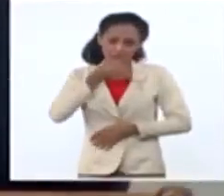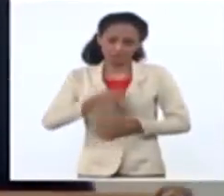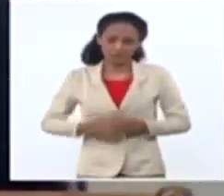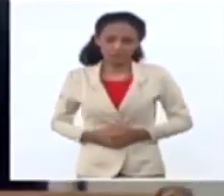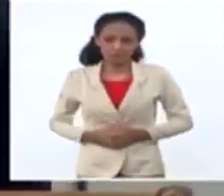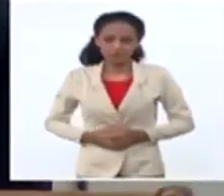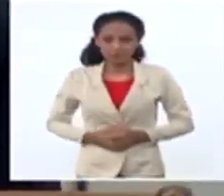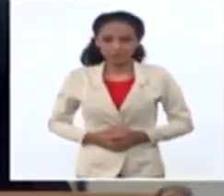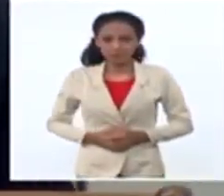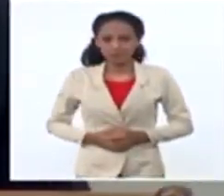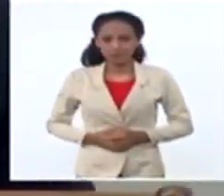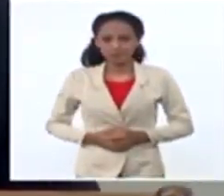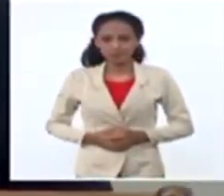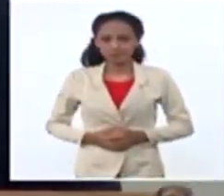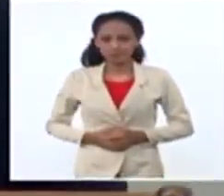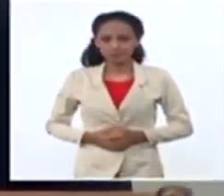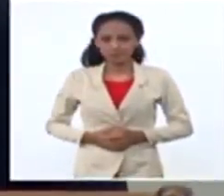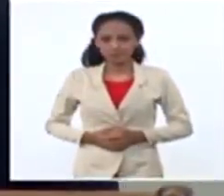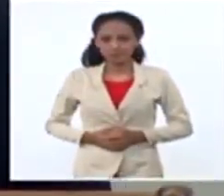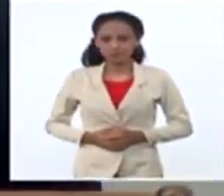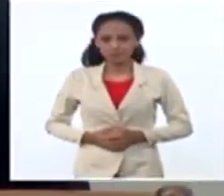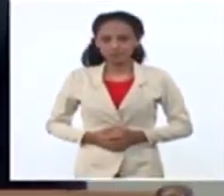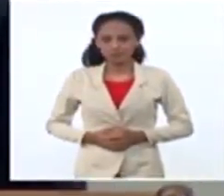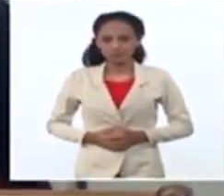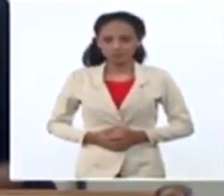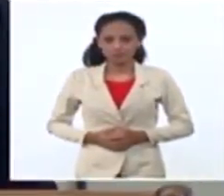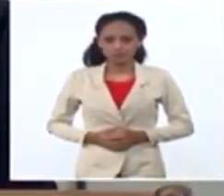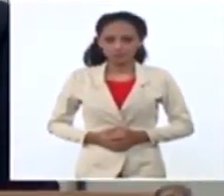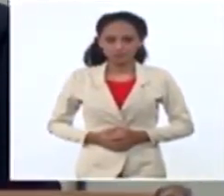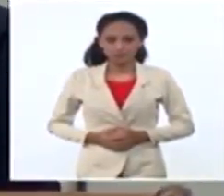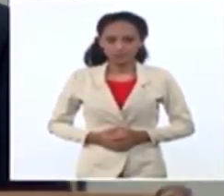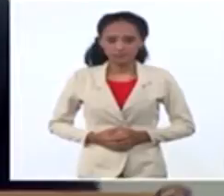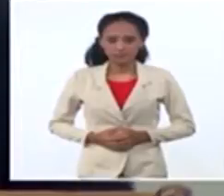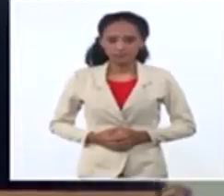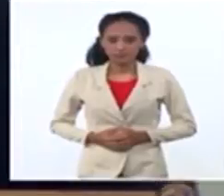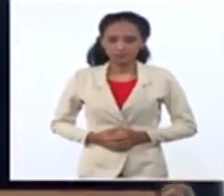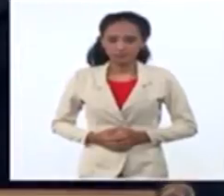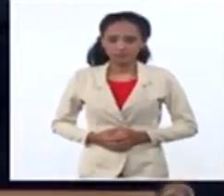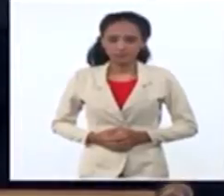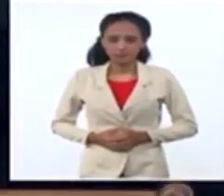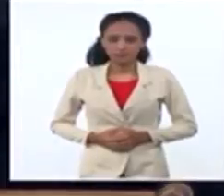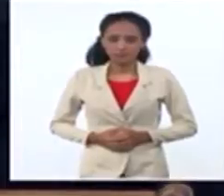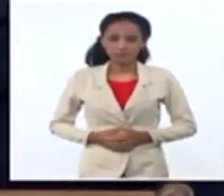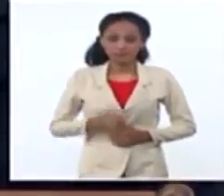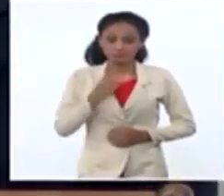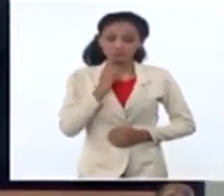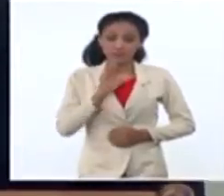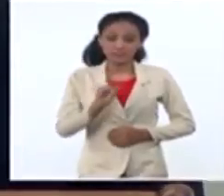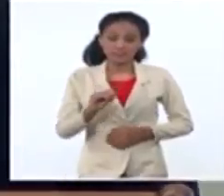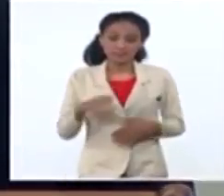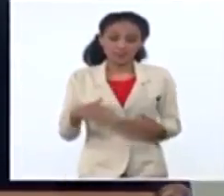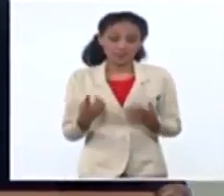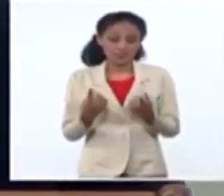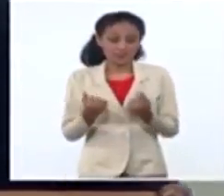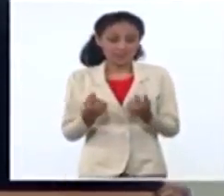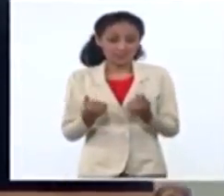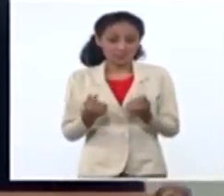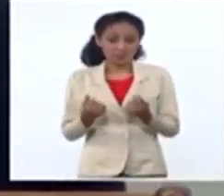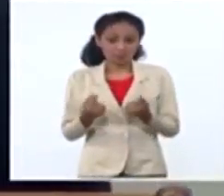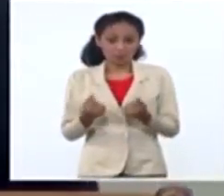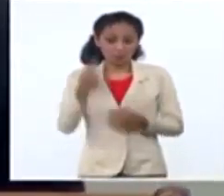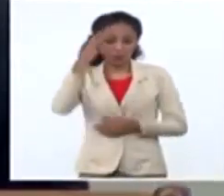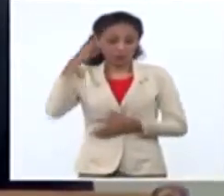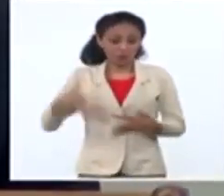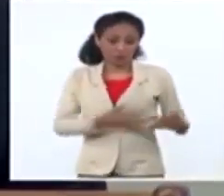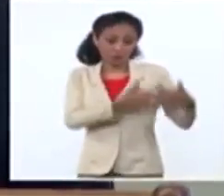Debo señalar que el financiamiento federal de los Estados Unidos para la guerra contra